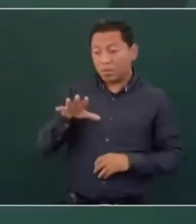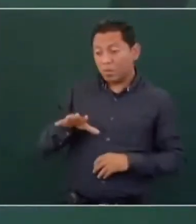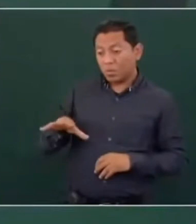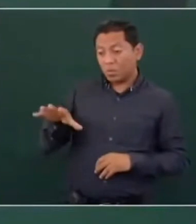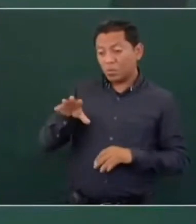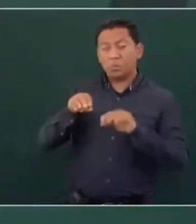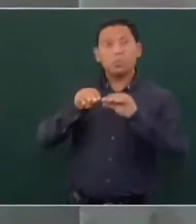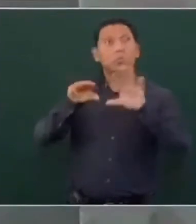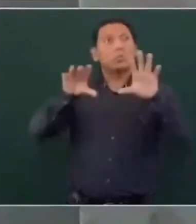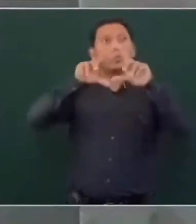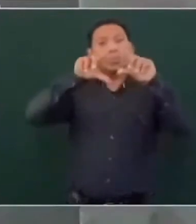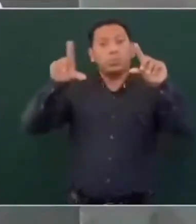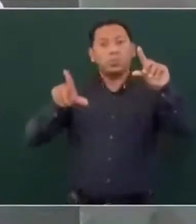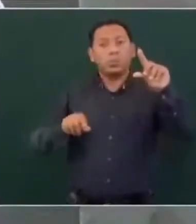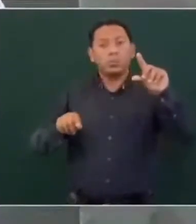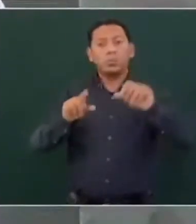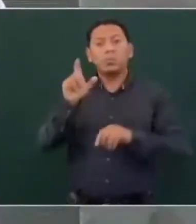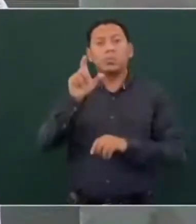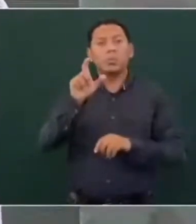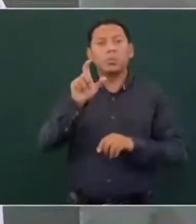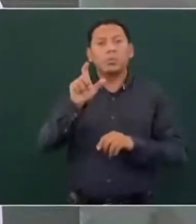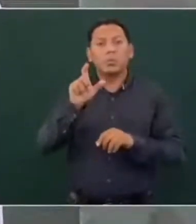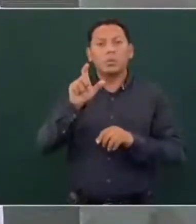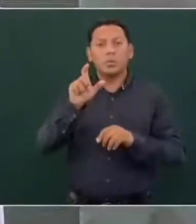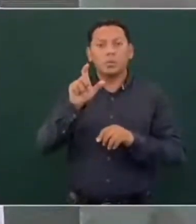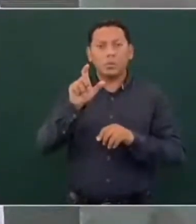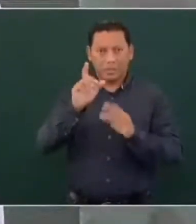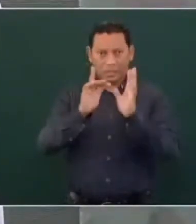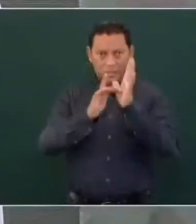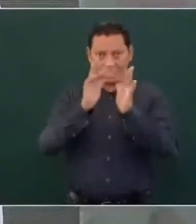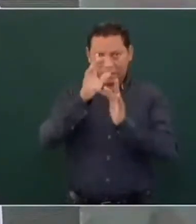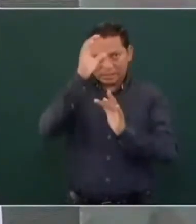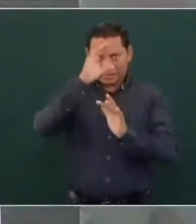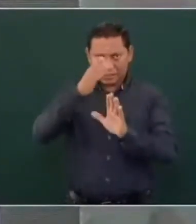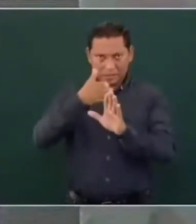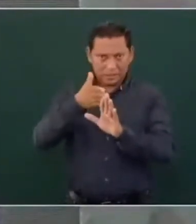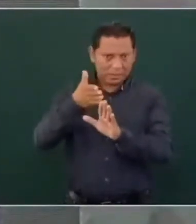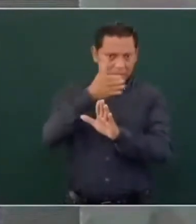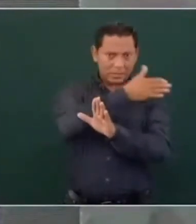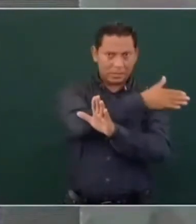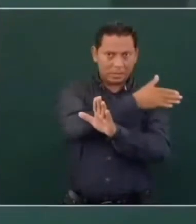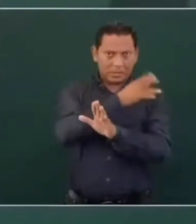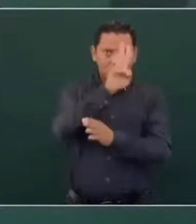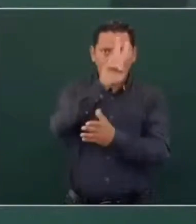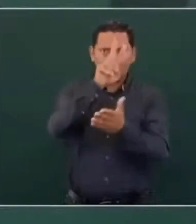México? 2000 años antes de Cristo,